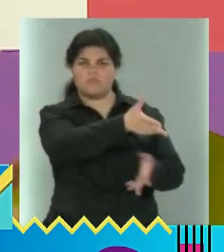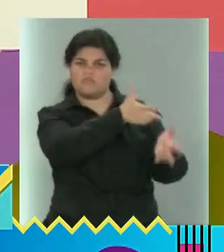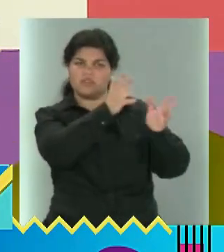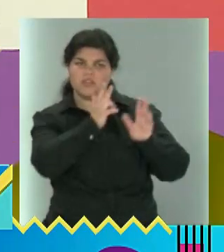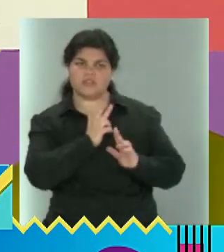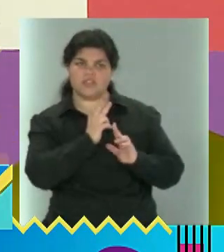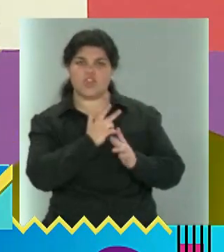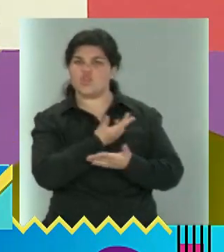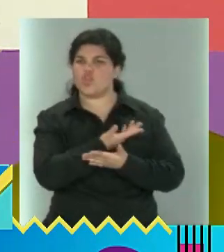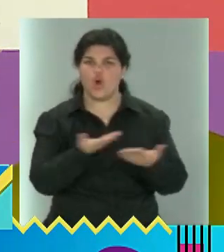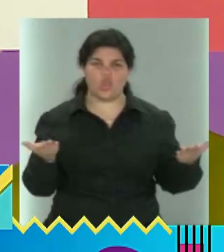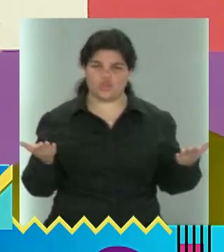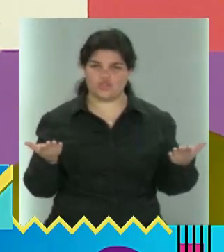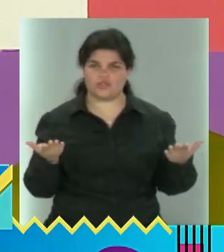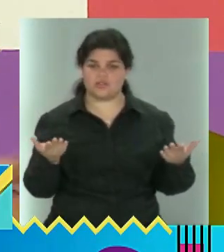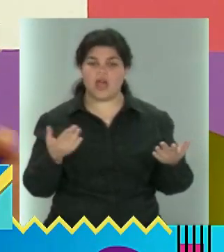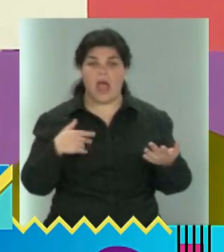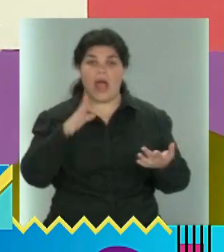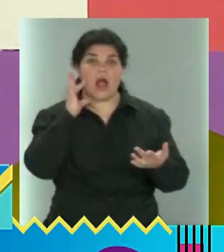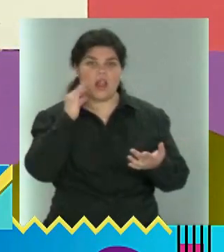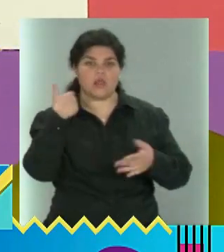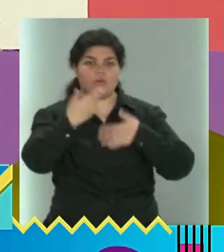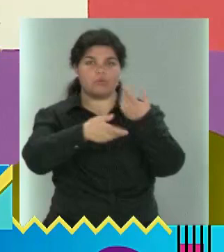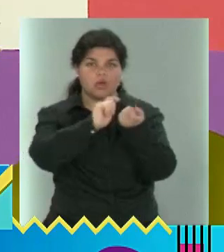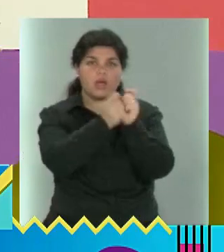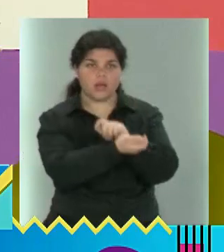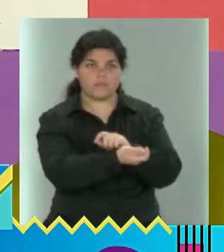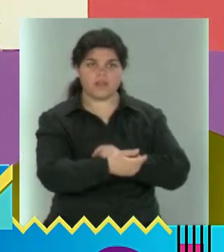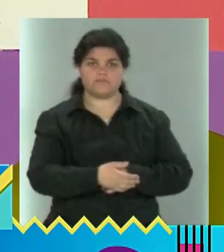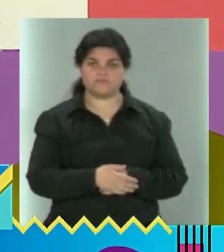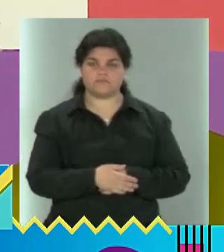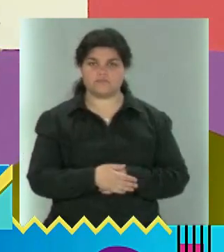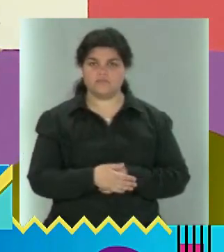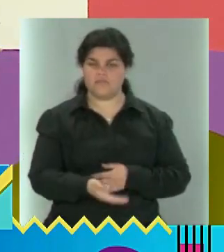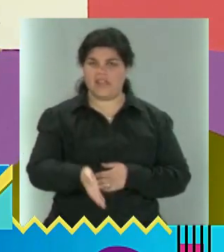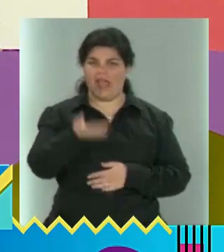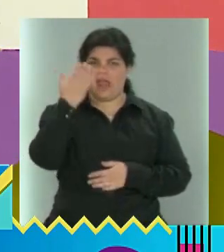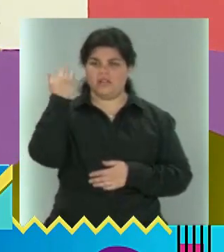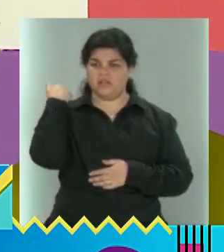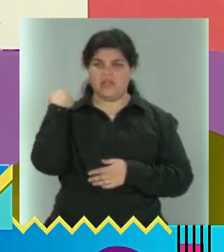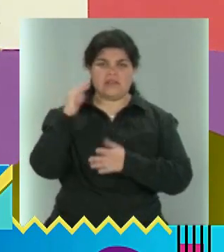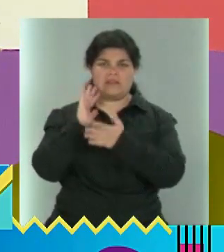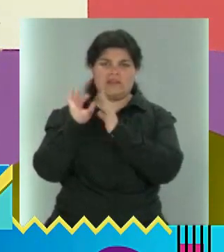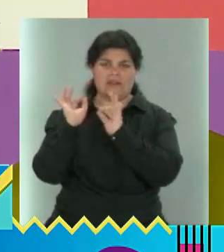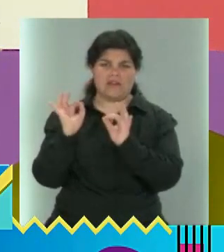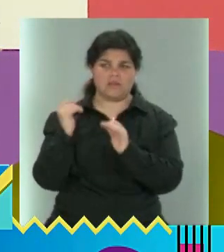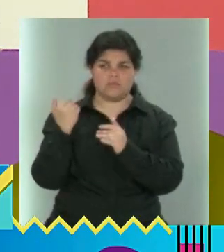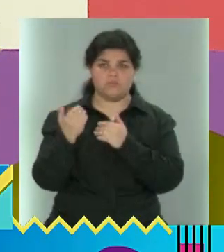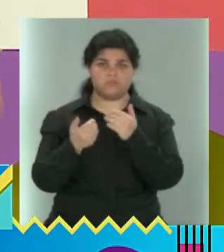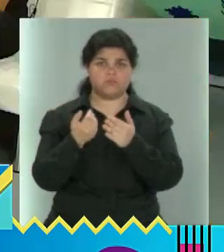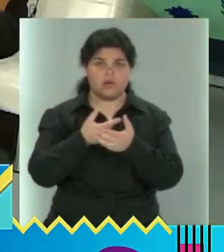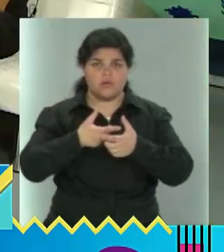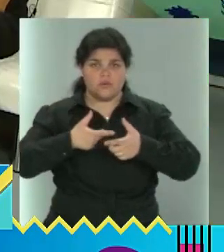todos lo hiciéramos, algo cambiaría. De un tiempo a esta parte, las artes marciales han vuelto populares en nuestro país. Digo, y vienen